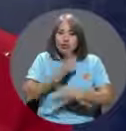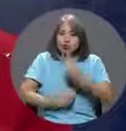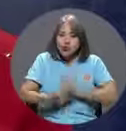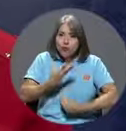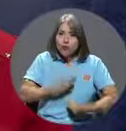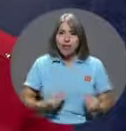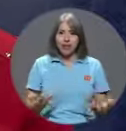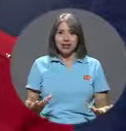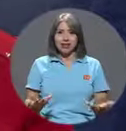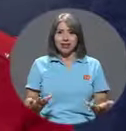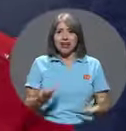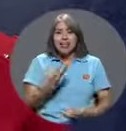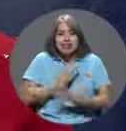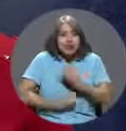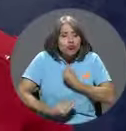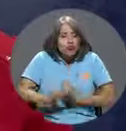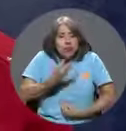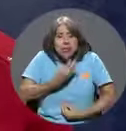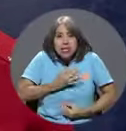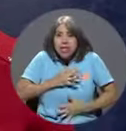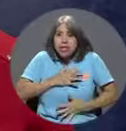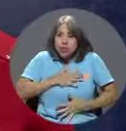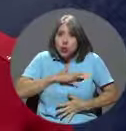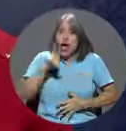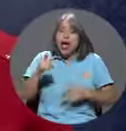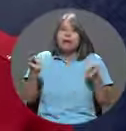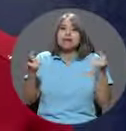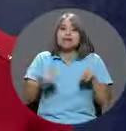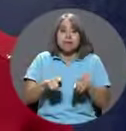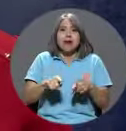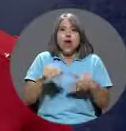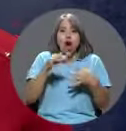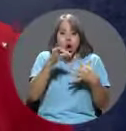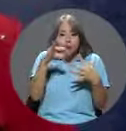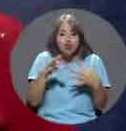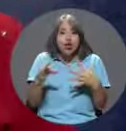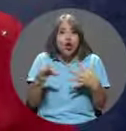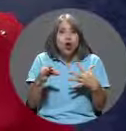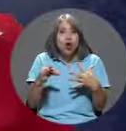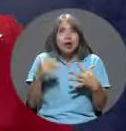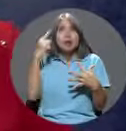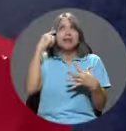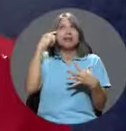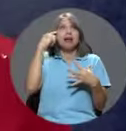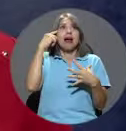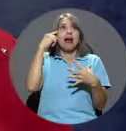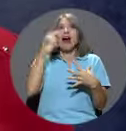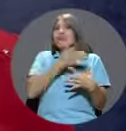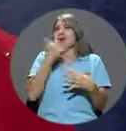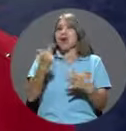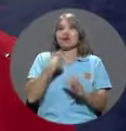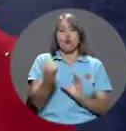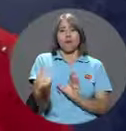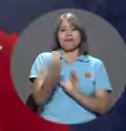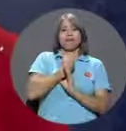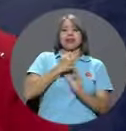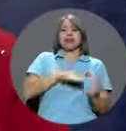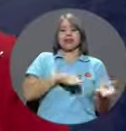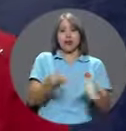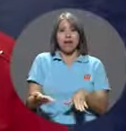también sufren. Sí. Y en el sufrimiento es donde viene la opción de mejor me quito la vida. Entonces yo no puedo hablar que